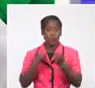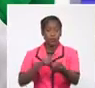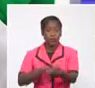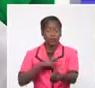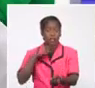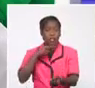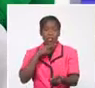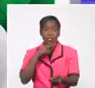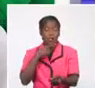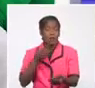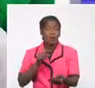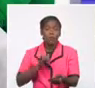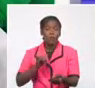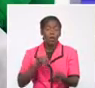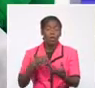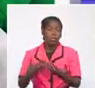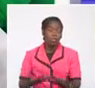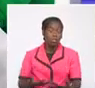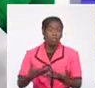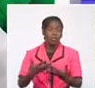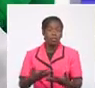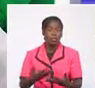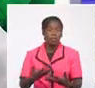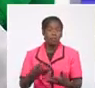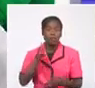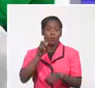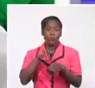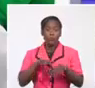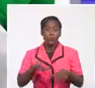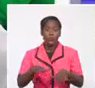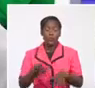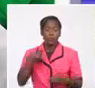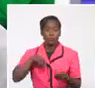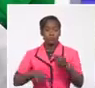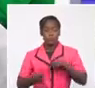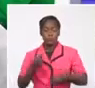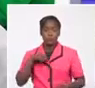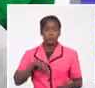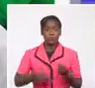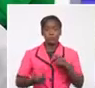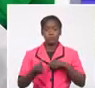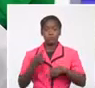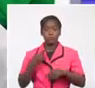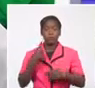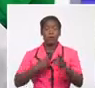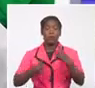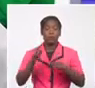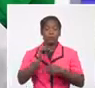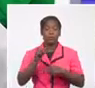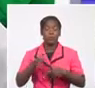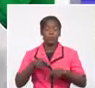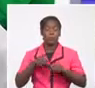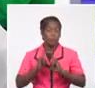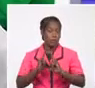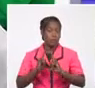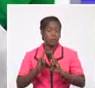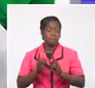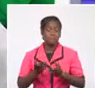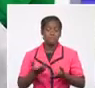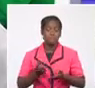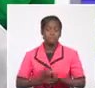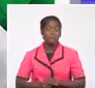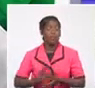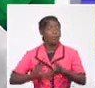contrarrestar el efecto que produce este virus en el caso de alguna cepa. Compleja la situación, Gisela, pero